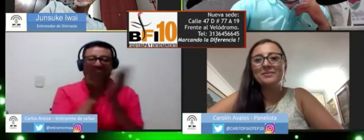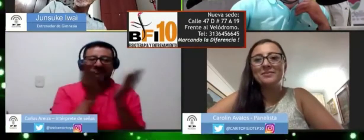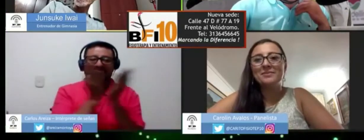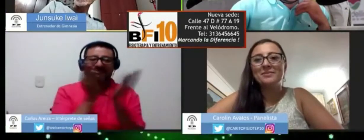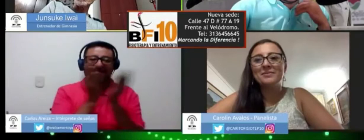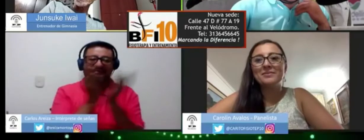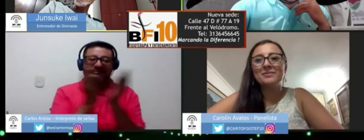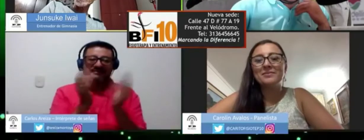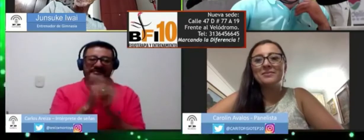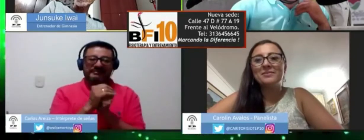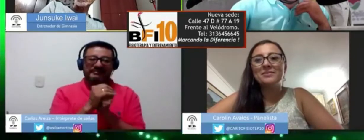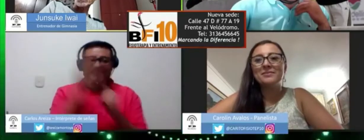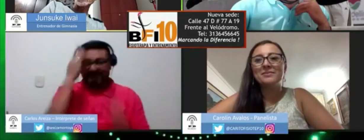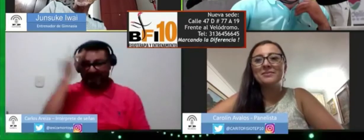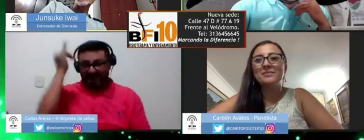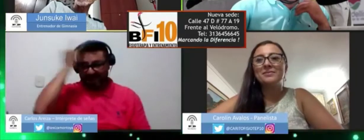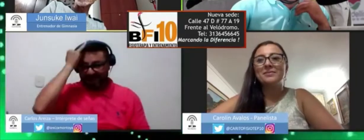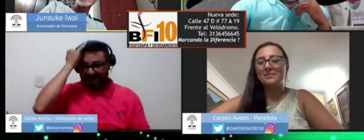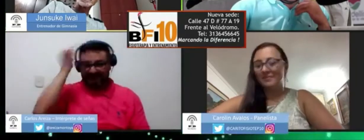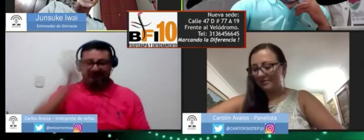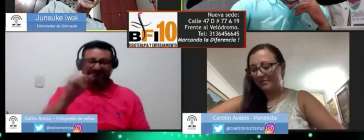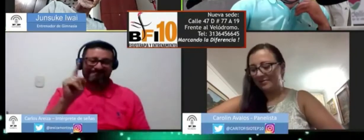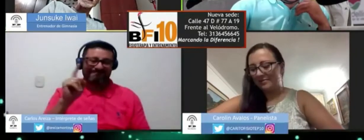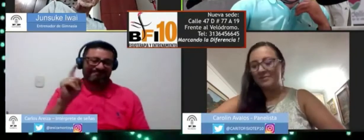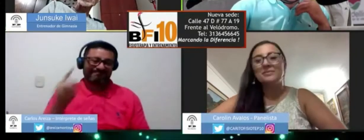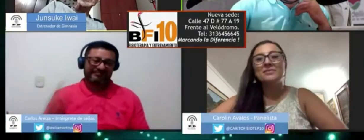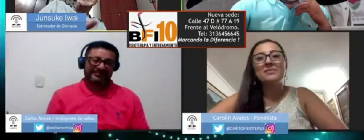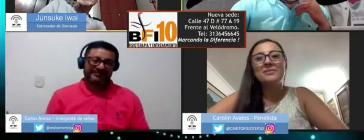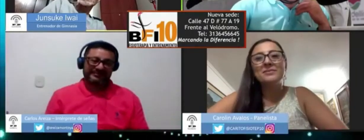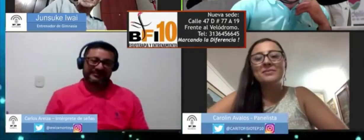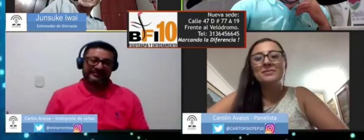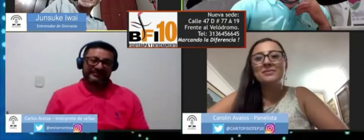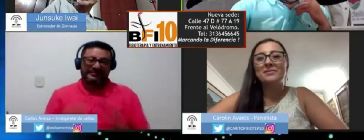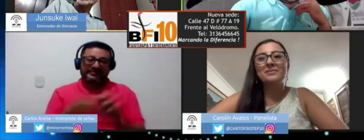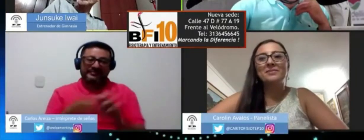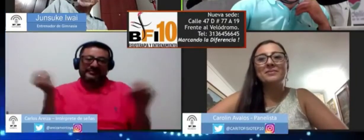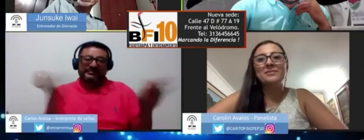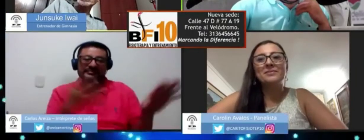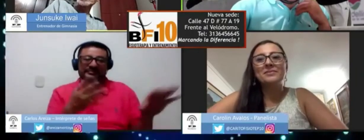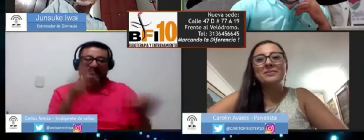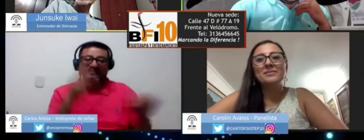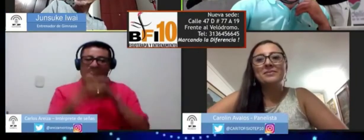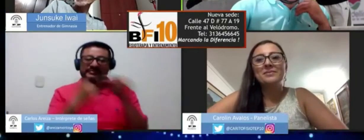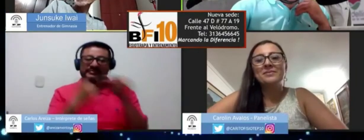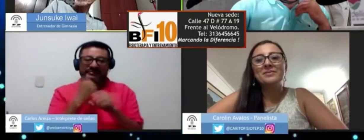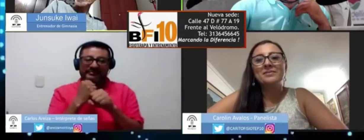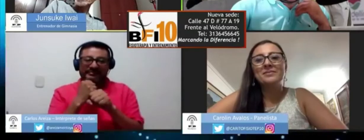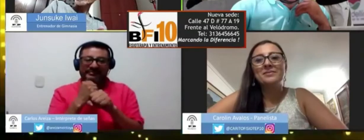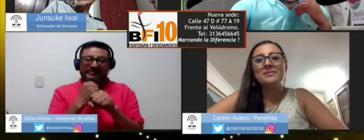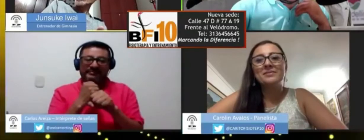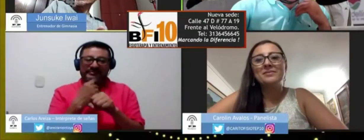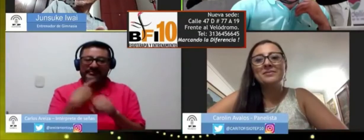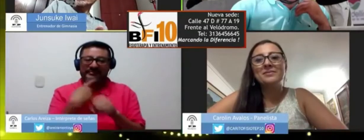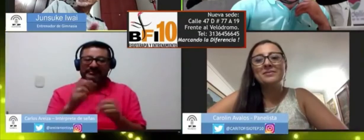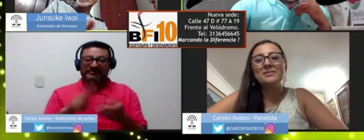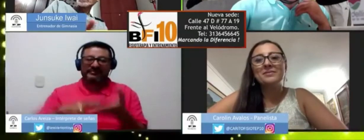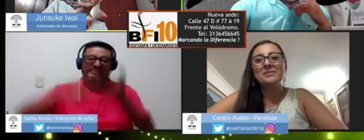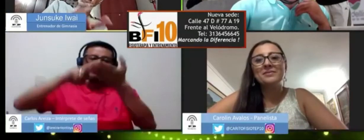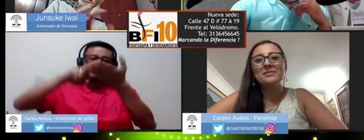parte académica. Entonces se retiró y 3 años de hueco, muy difícil